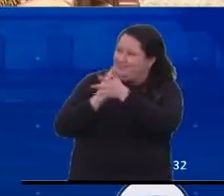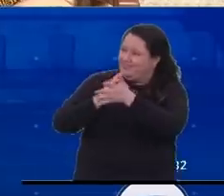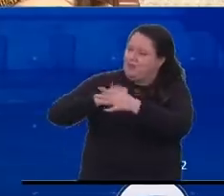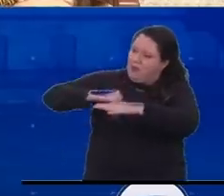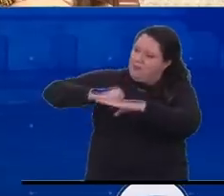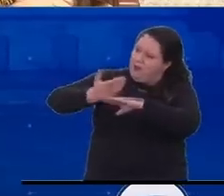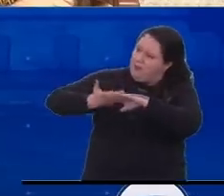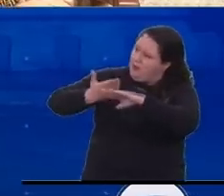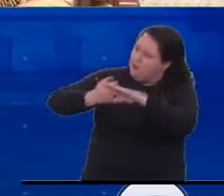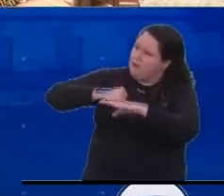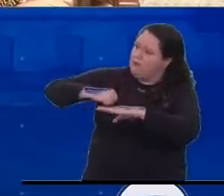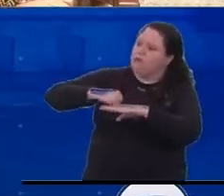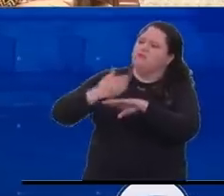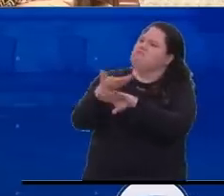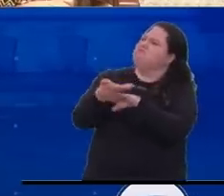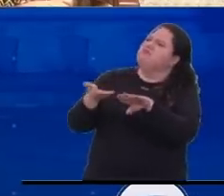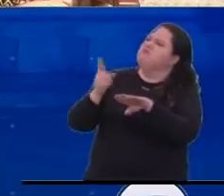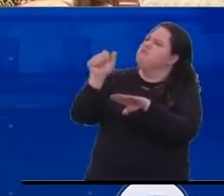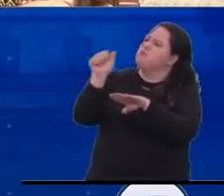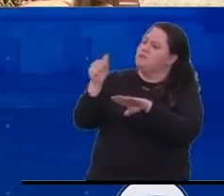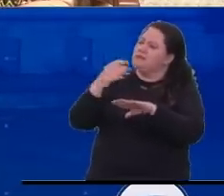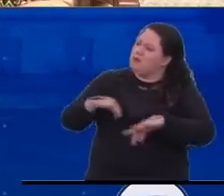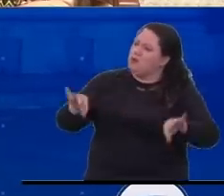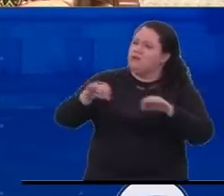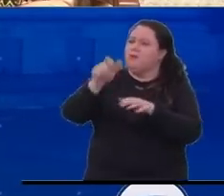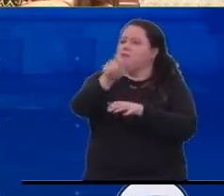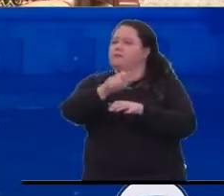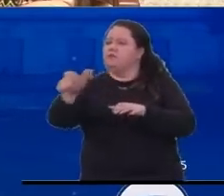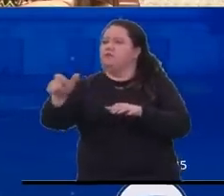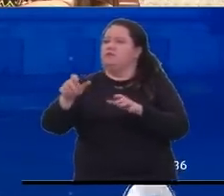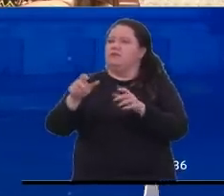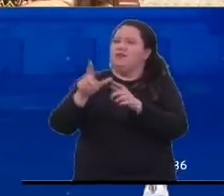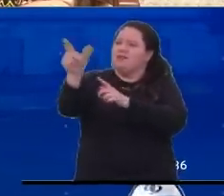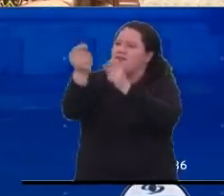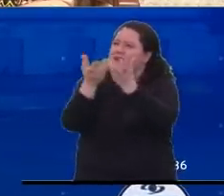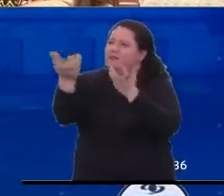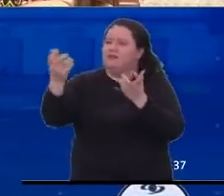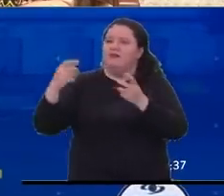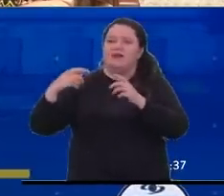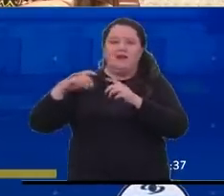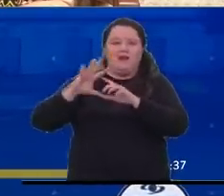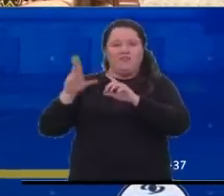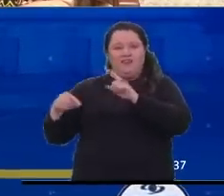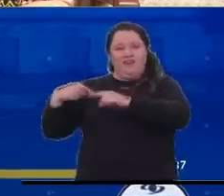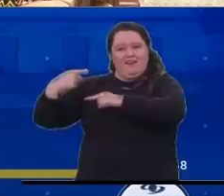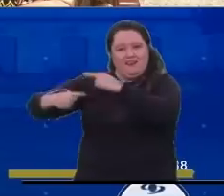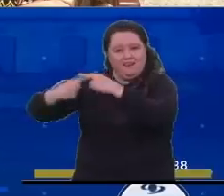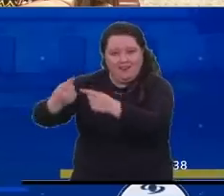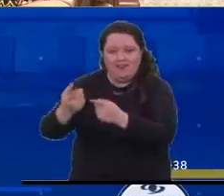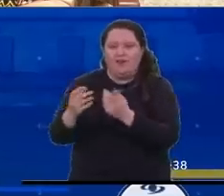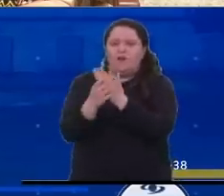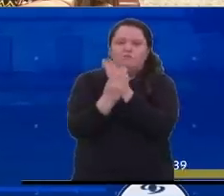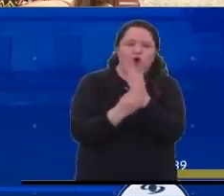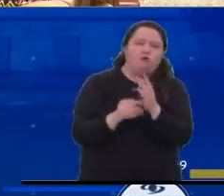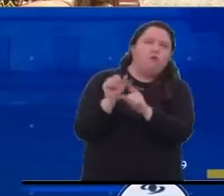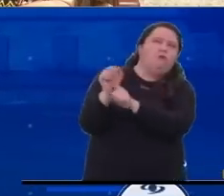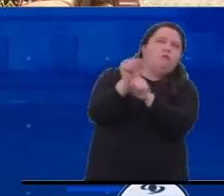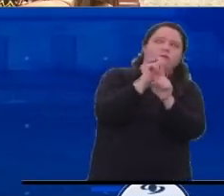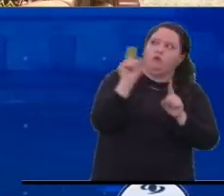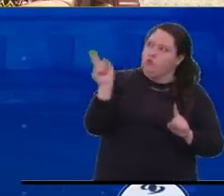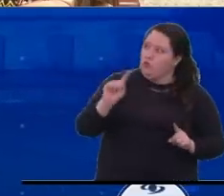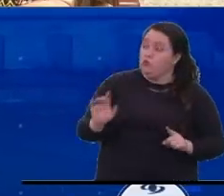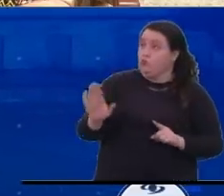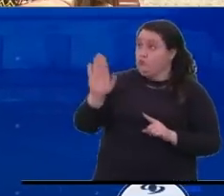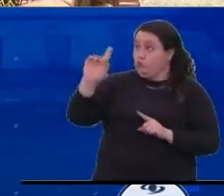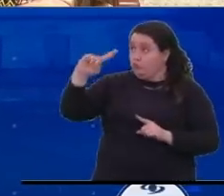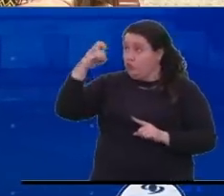ya, exigiendo que no se olvide a la población alejada, a la población afro, a los más pobres del país. En el gobierno de